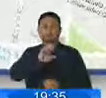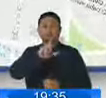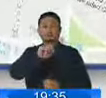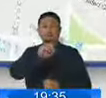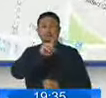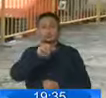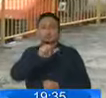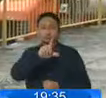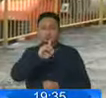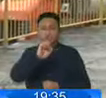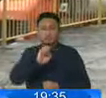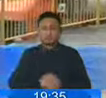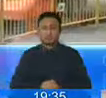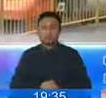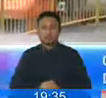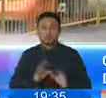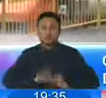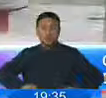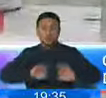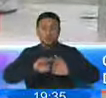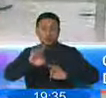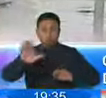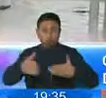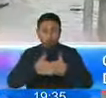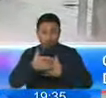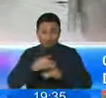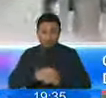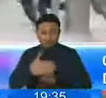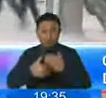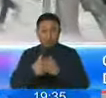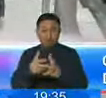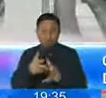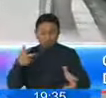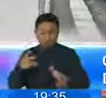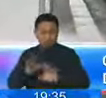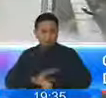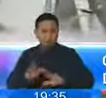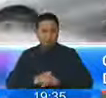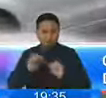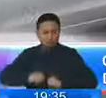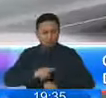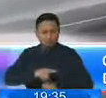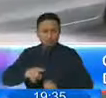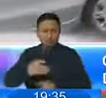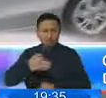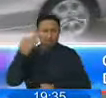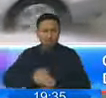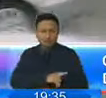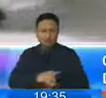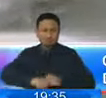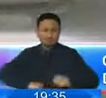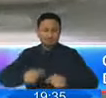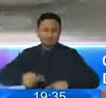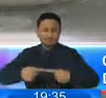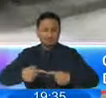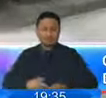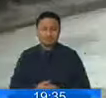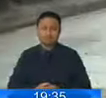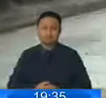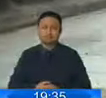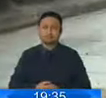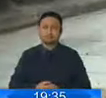Espinosa. Recuerde prestar atención a estos cierres viales para evitar el tráfico y así llegar a tiempo a sus actividades diarias,